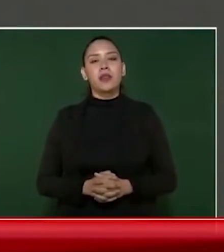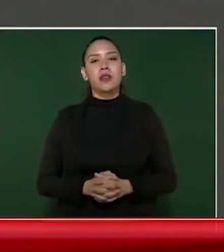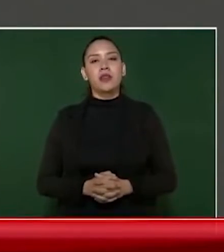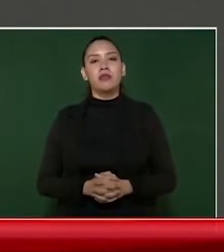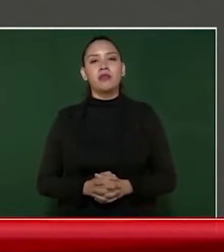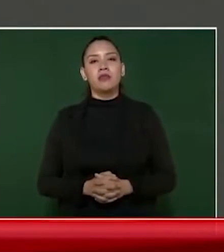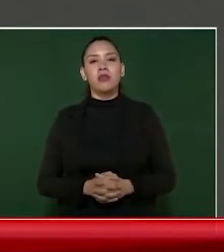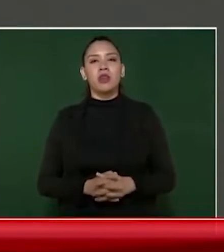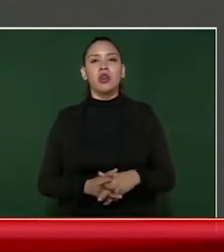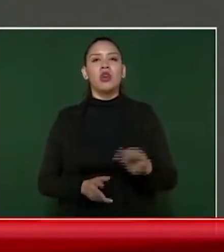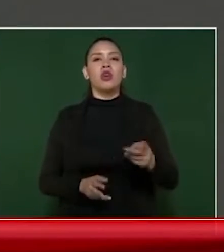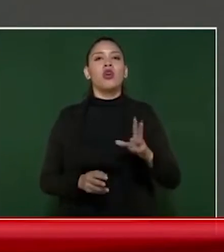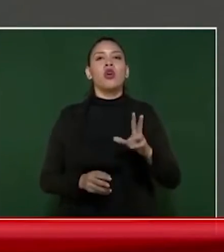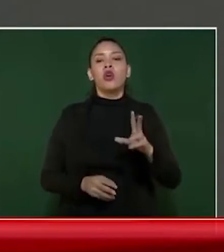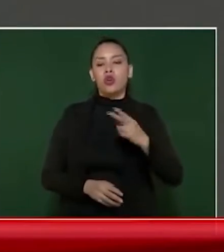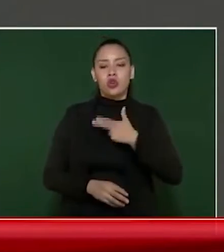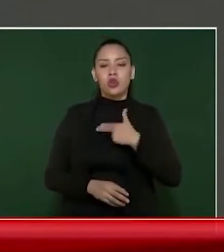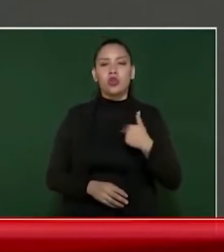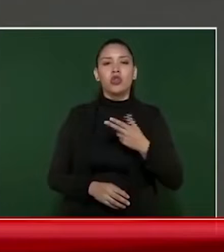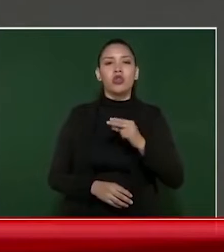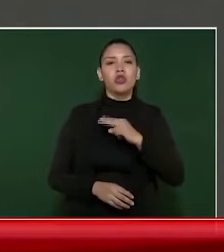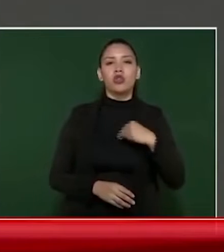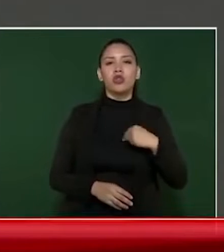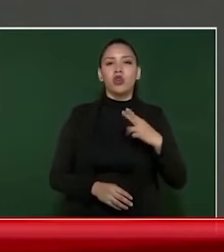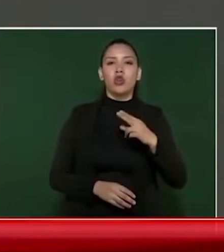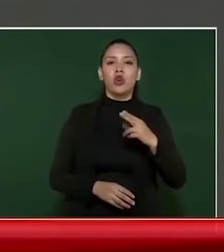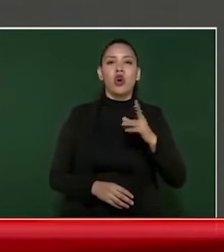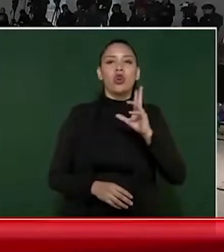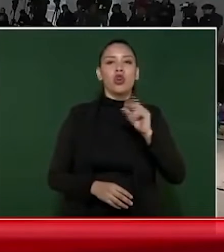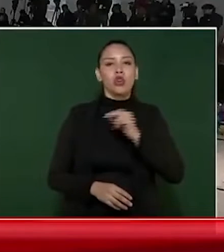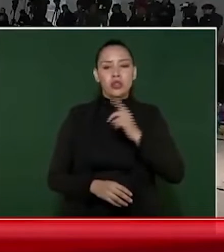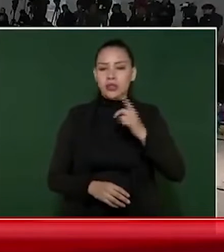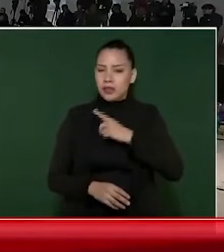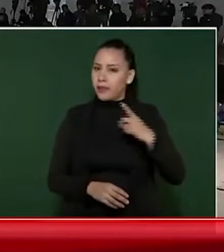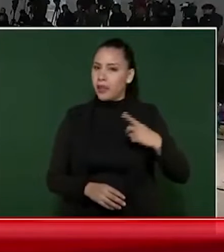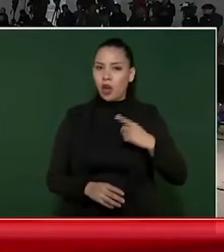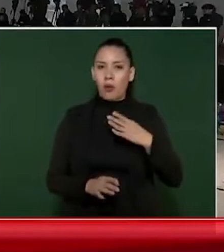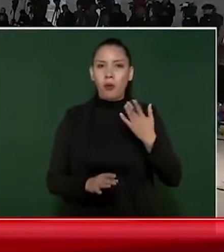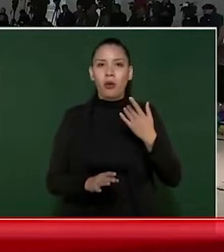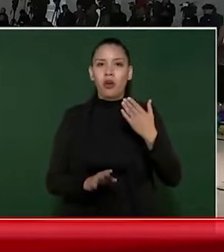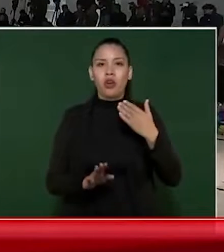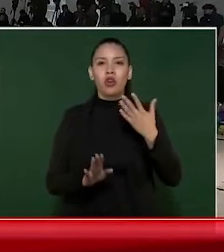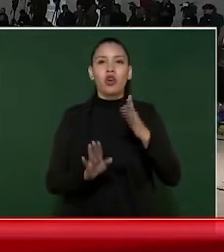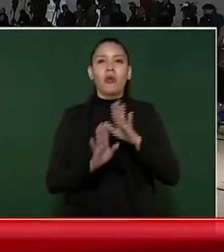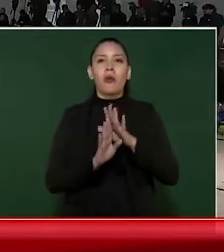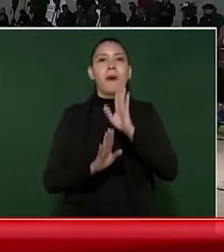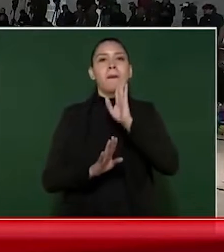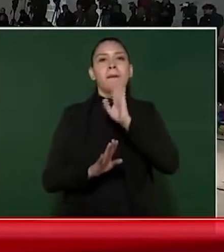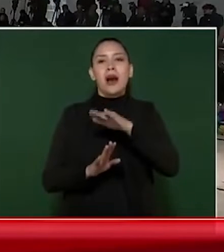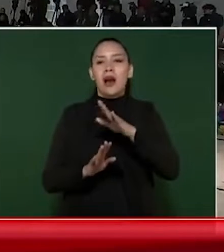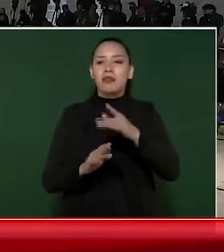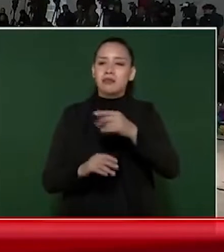No tenemos derecho a fallarle al pueblo de Tamaulipas.